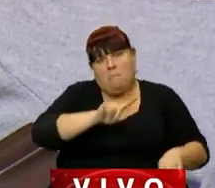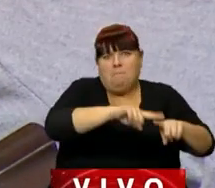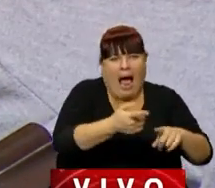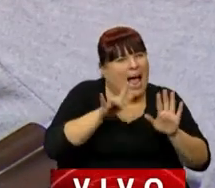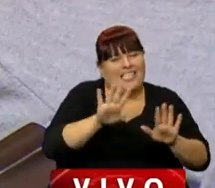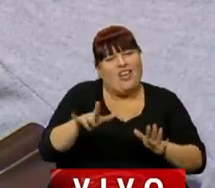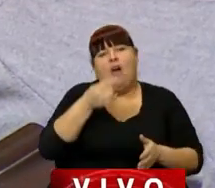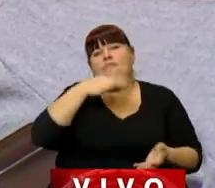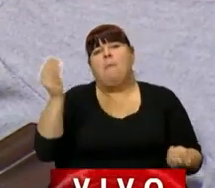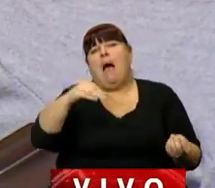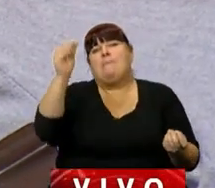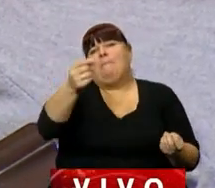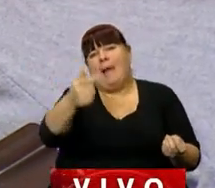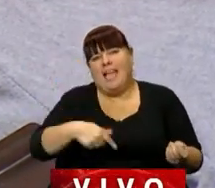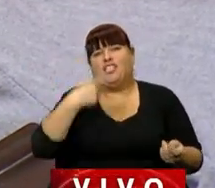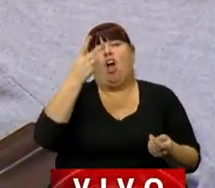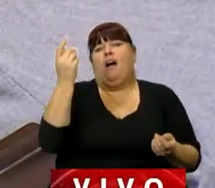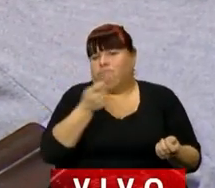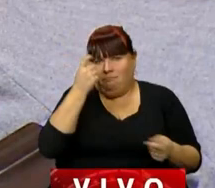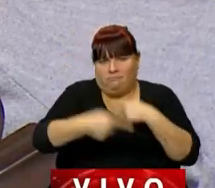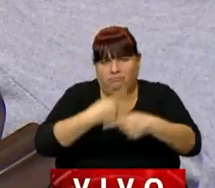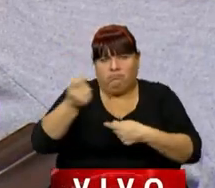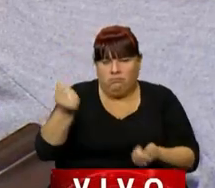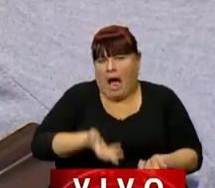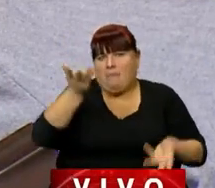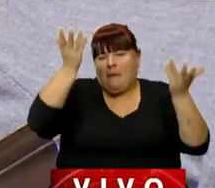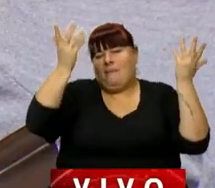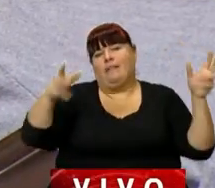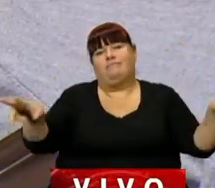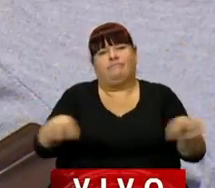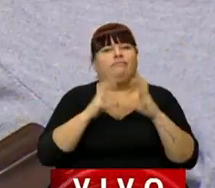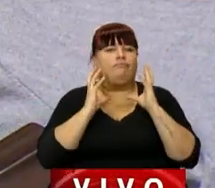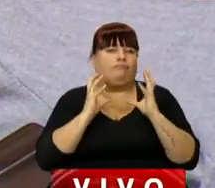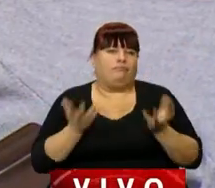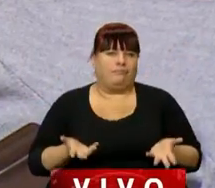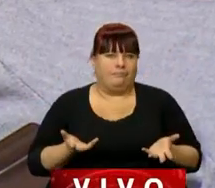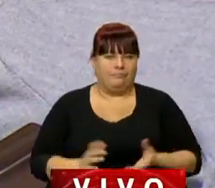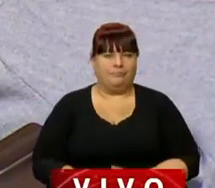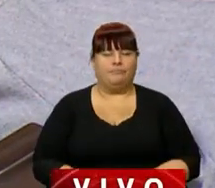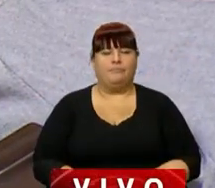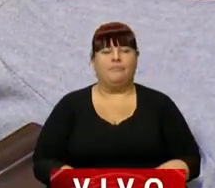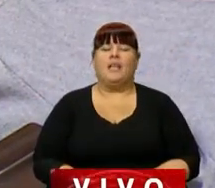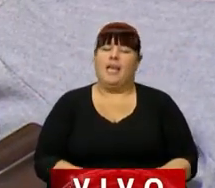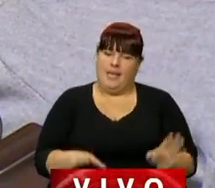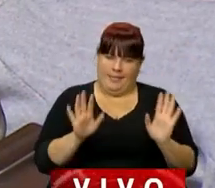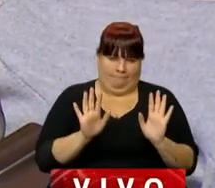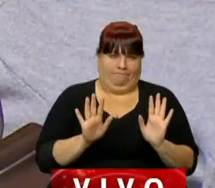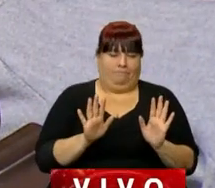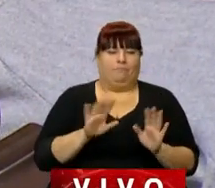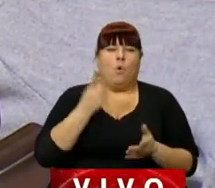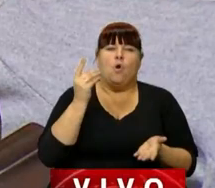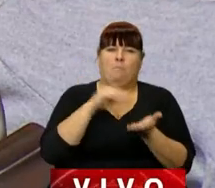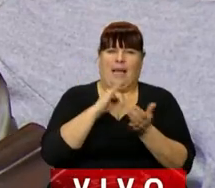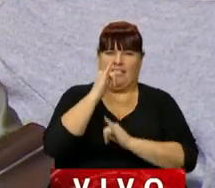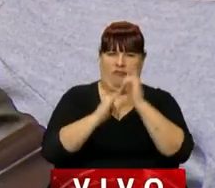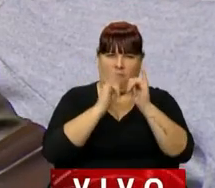funciona los precios en la cara cada 15 minutos y embolsan sus propias ganancias para dar un